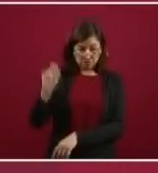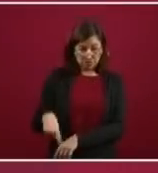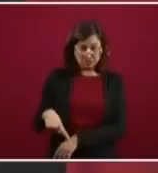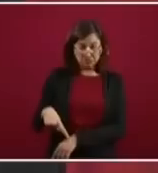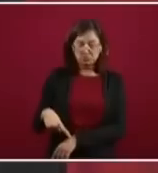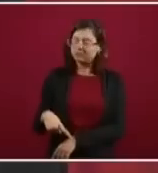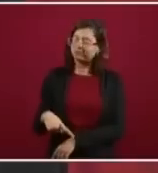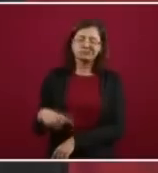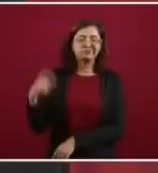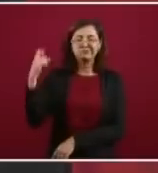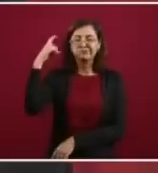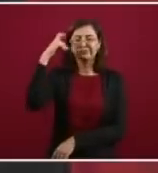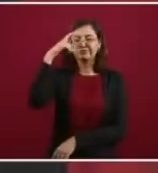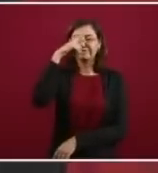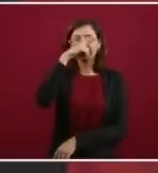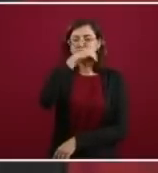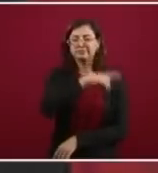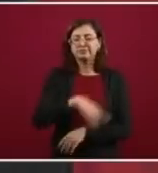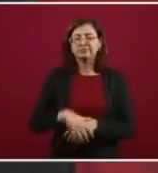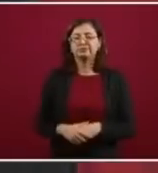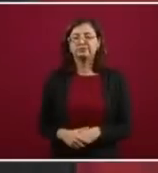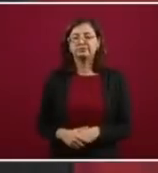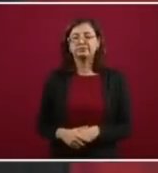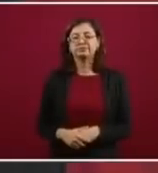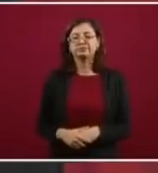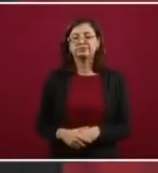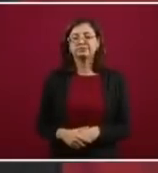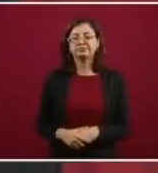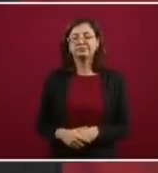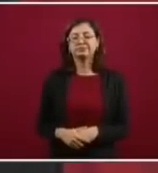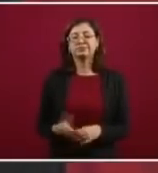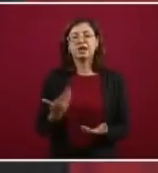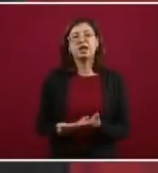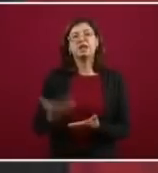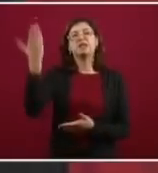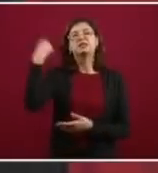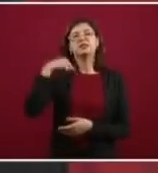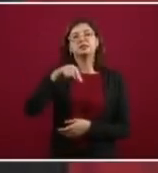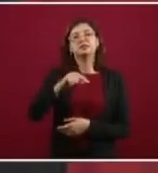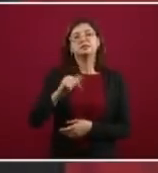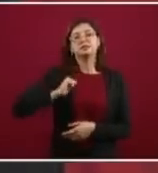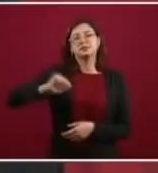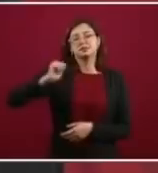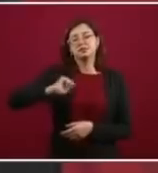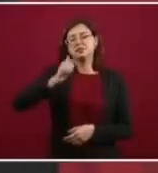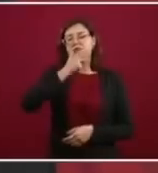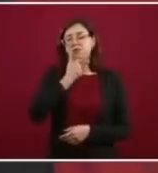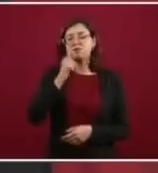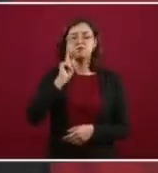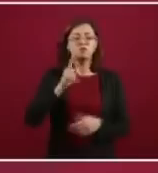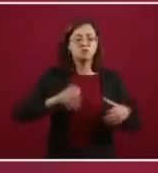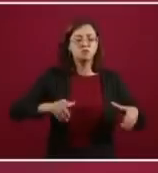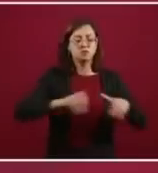dar marcha atrás. ¿Saben? Había un término que usaban los liberales que me gusta mucho.